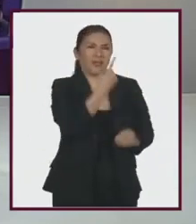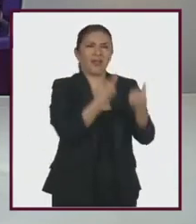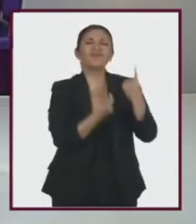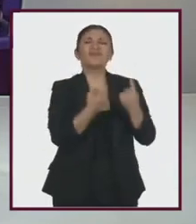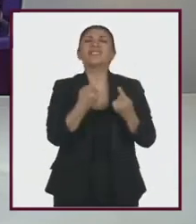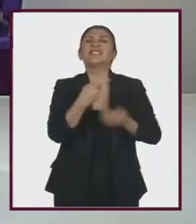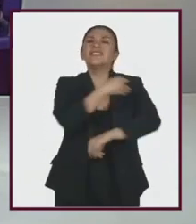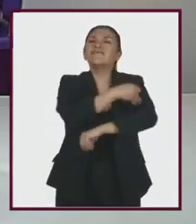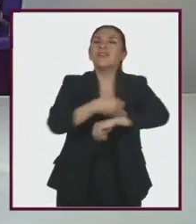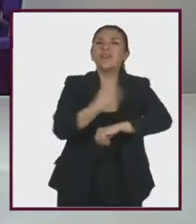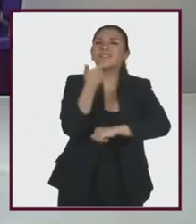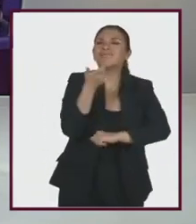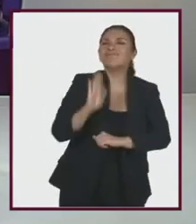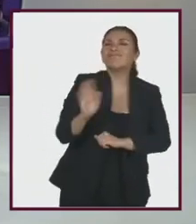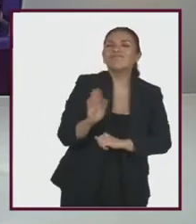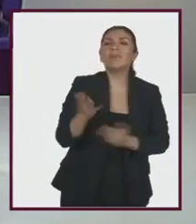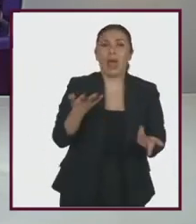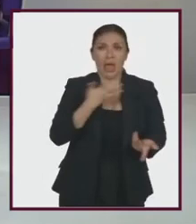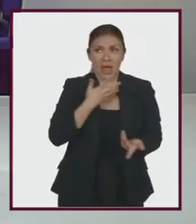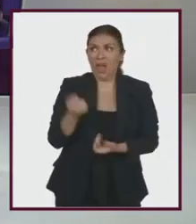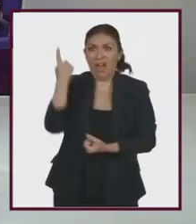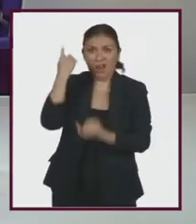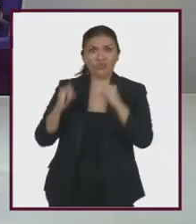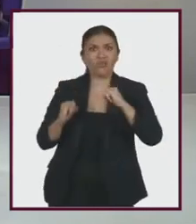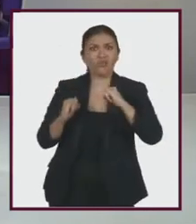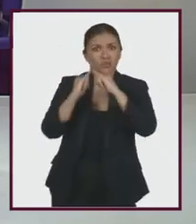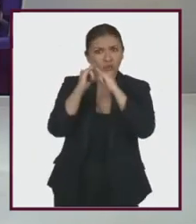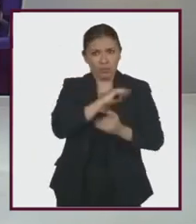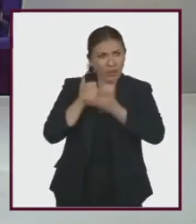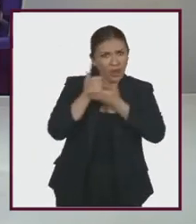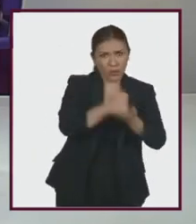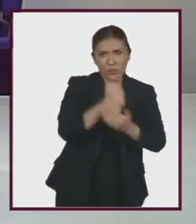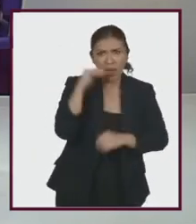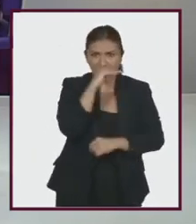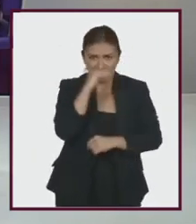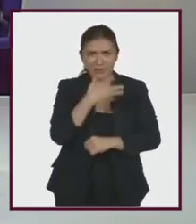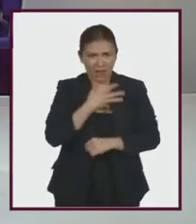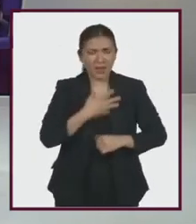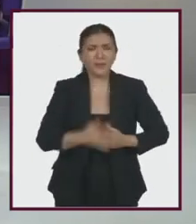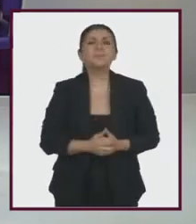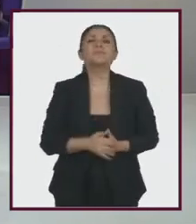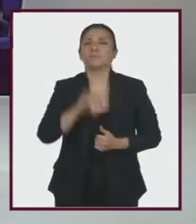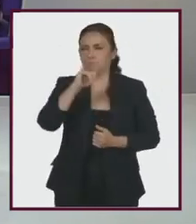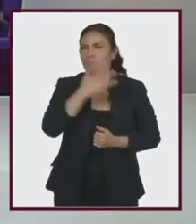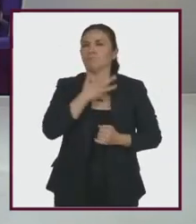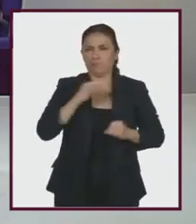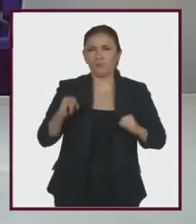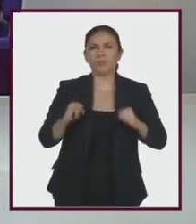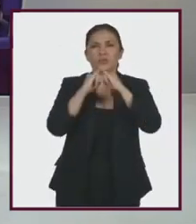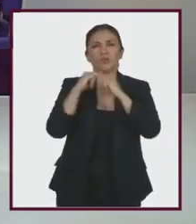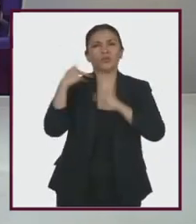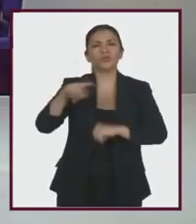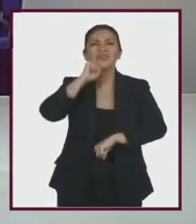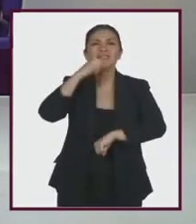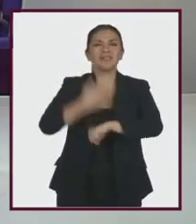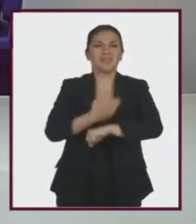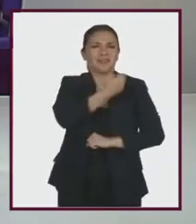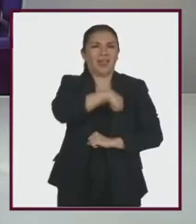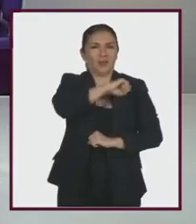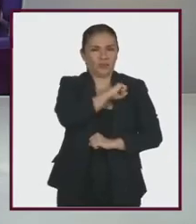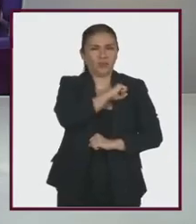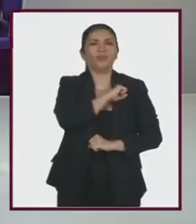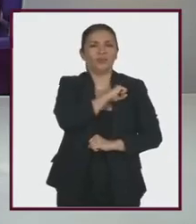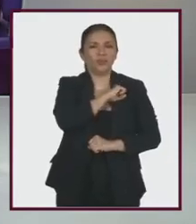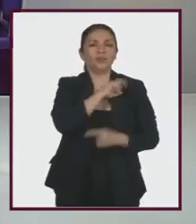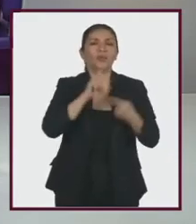recursos, ¿hay instituciones o dependencias que brinden apoyo gratuito, doctora? Sí, están las instituciones de la Secretaría de Salud, está